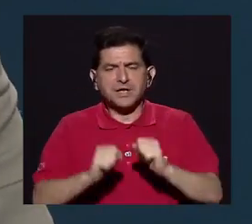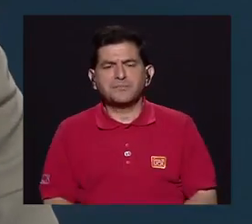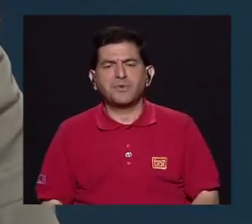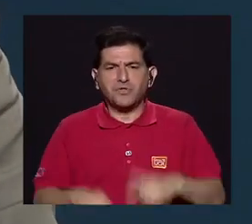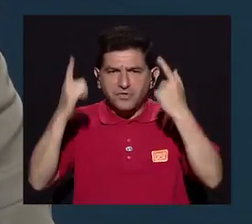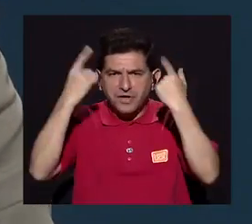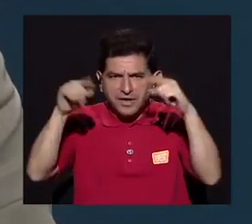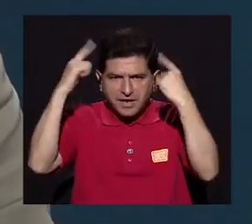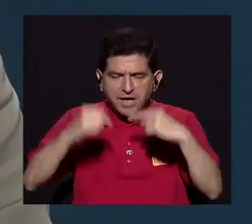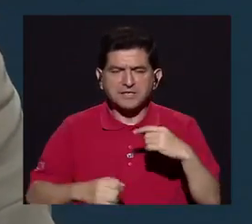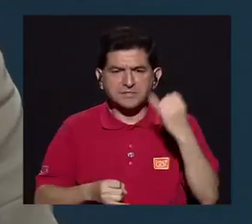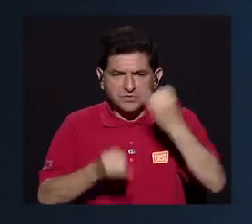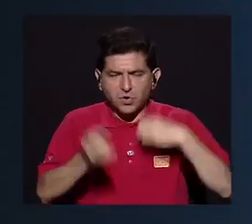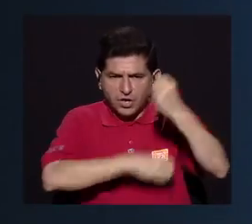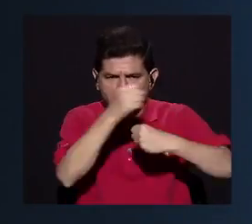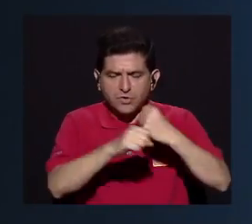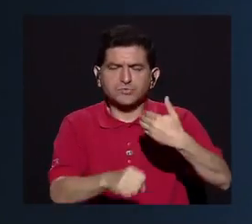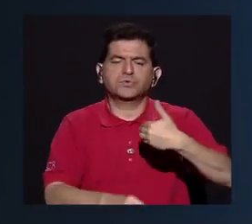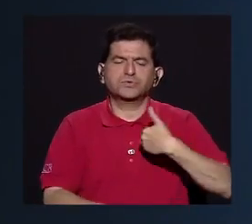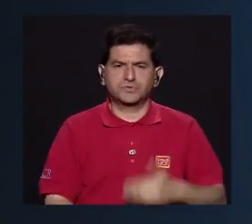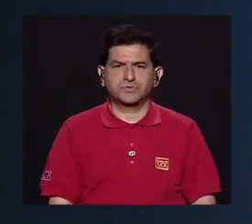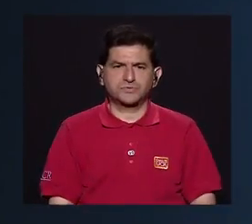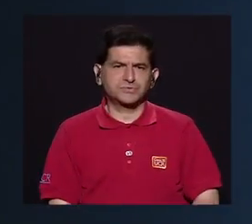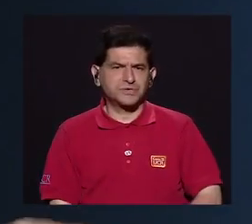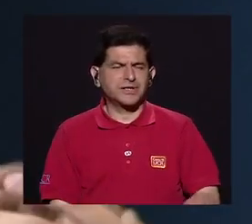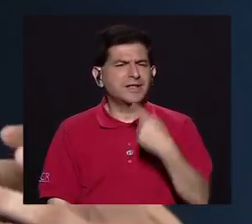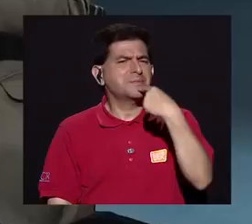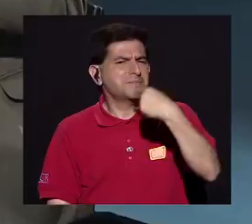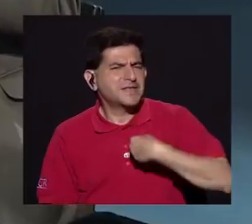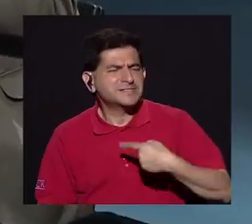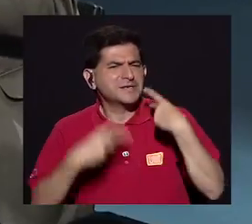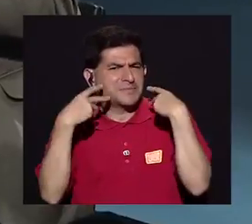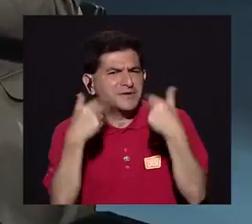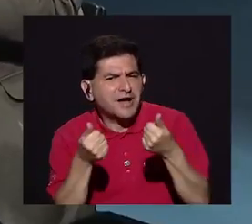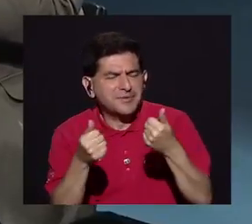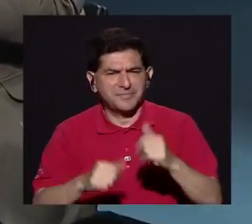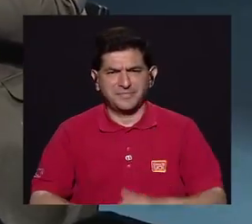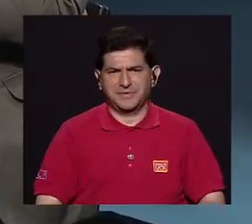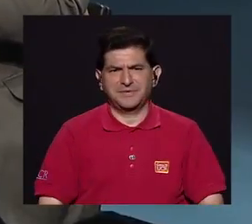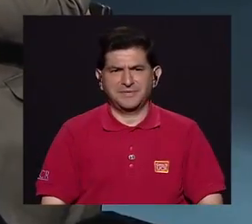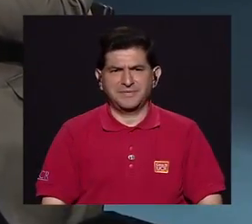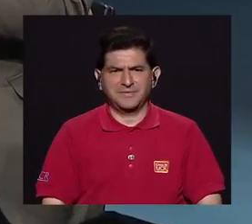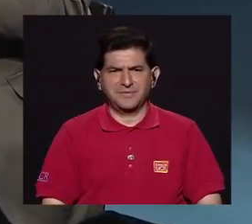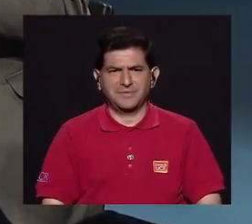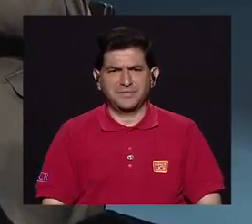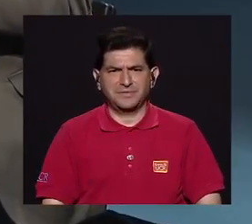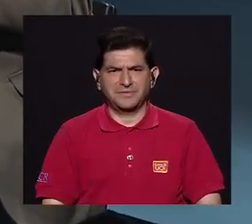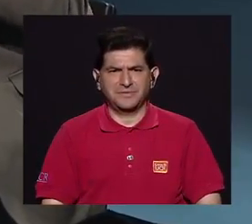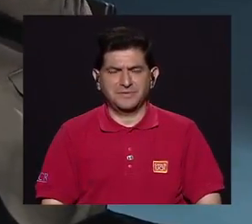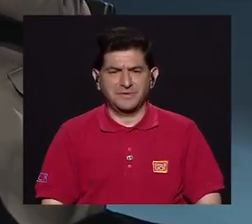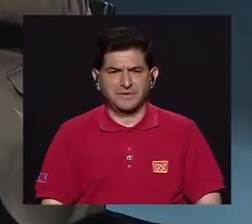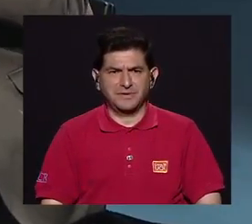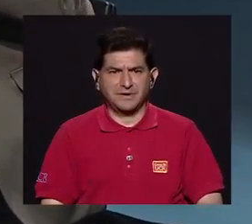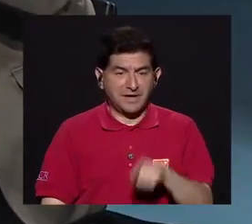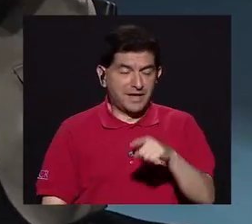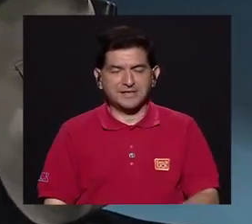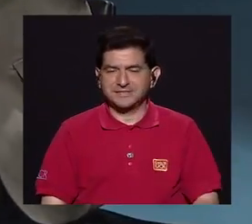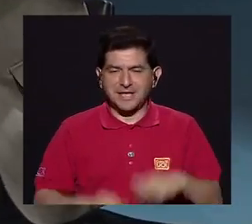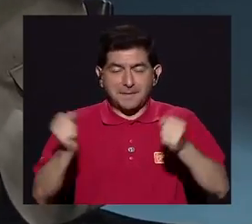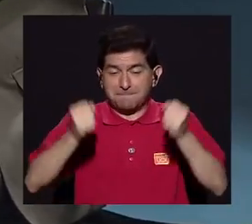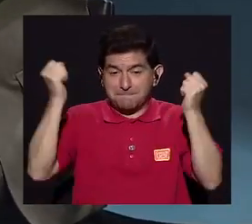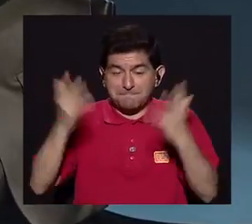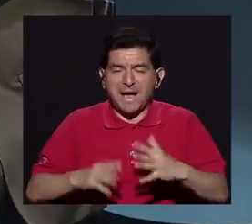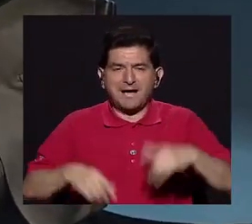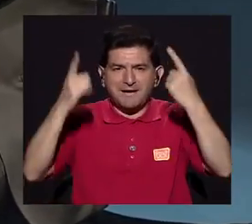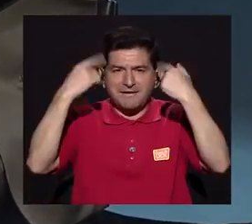logrado Carlos Ayala en los últimos años. ¿Usted me puede decir rápidamente cómo se logran esa pócima mágica del